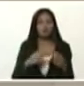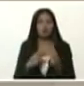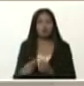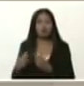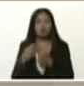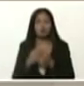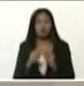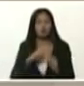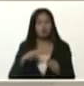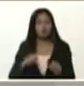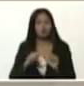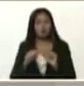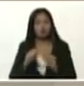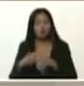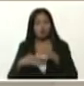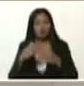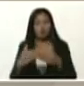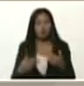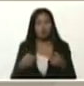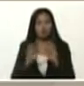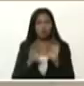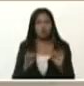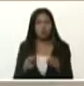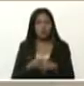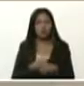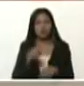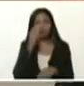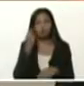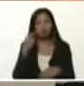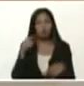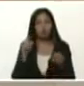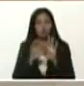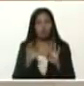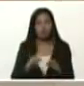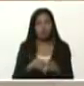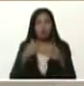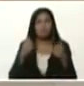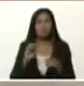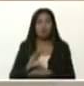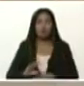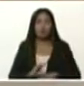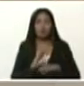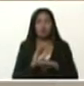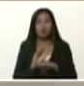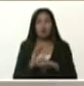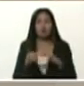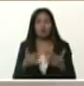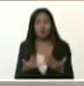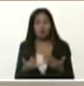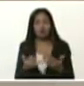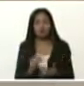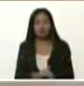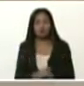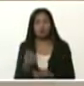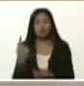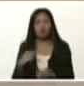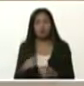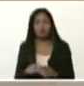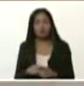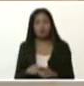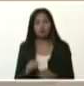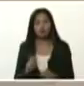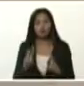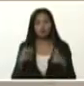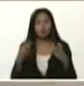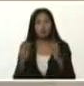es un avance trascendental. Los gobernadores, las gobernadoras, protectores y protectoras van a tener verdaderamente mecanismos